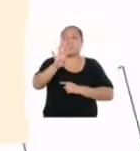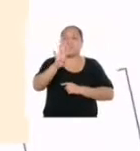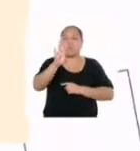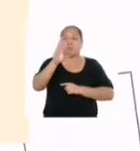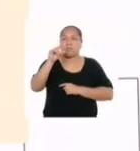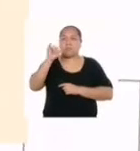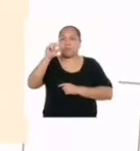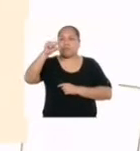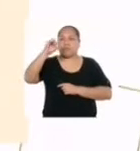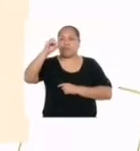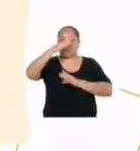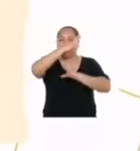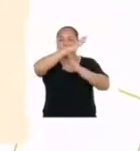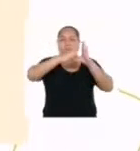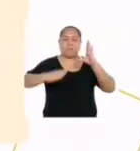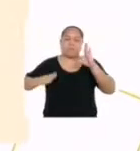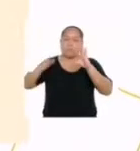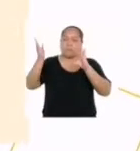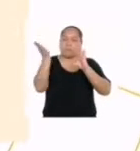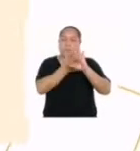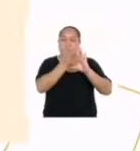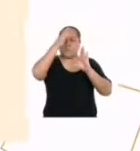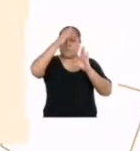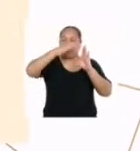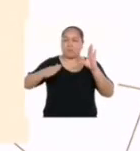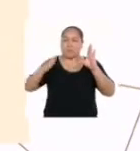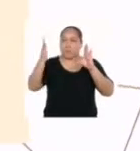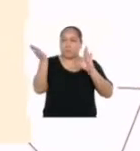diagonales trazados entre los vértices opuestos.